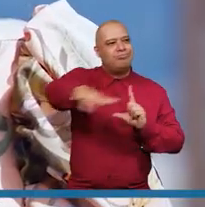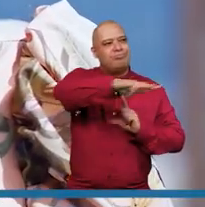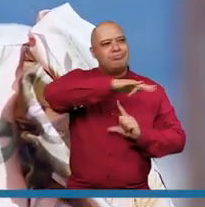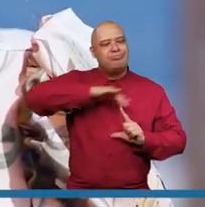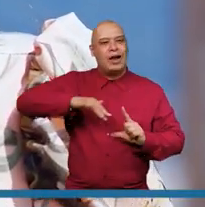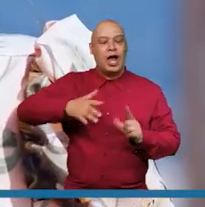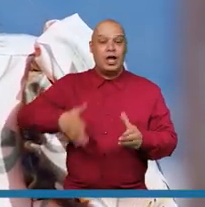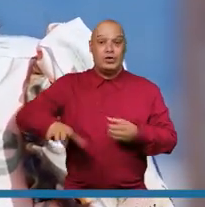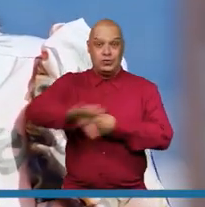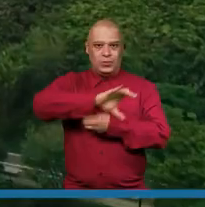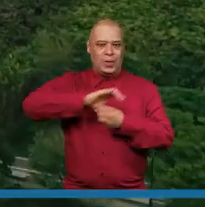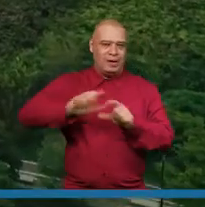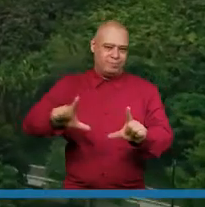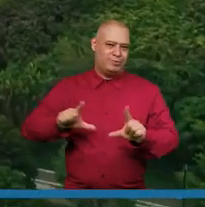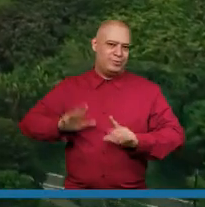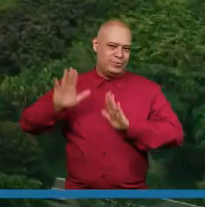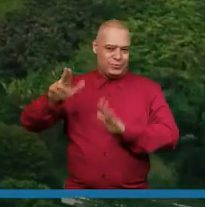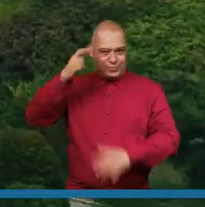Ciudad.